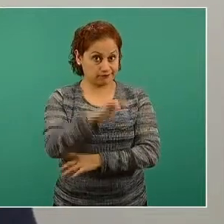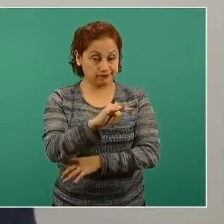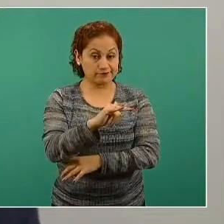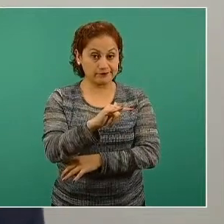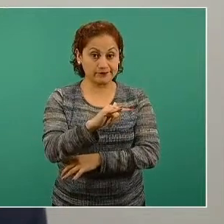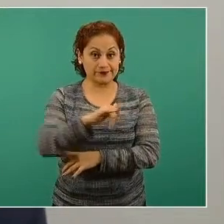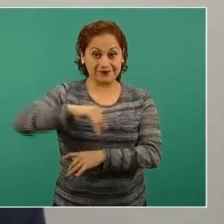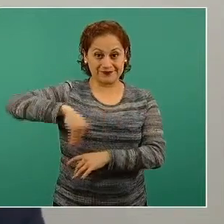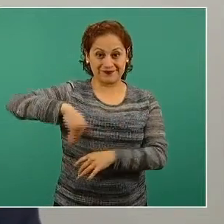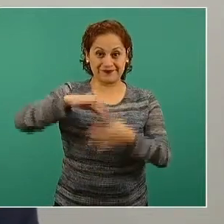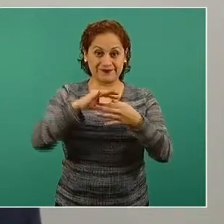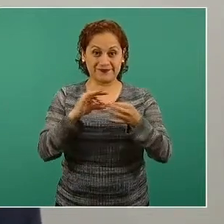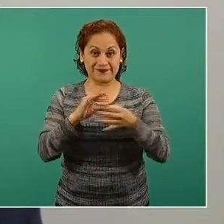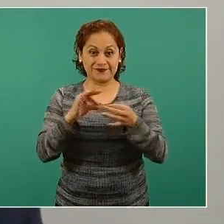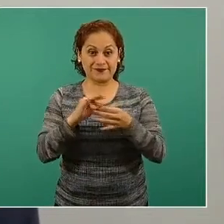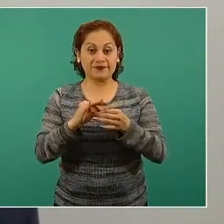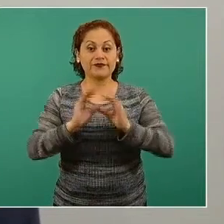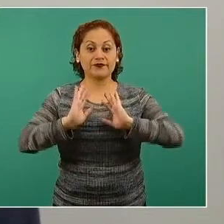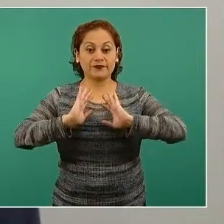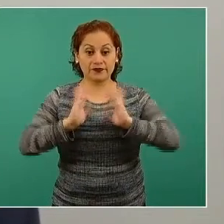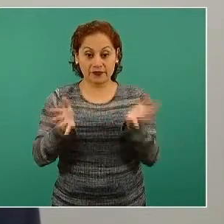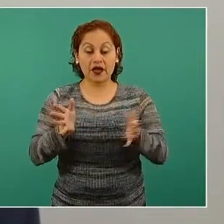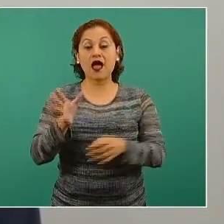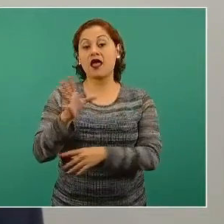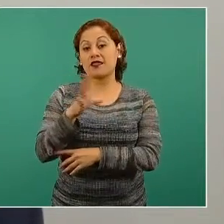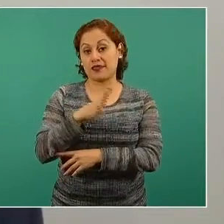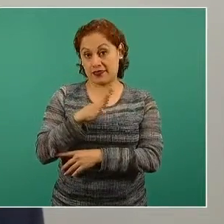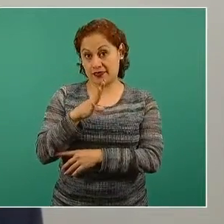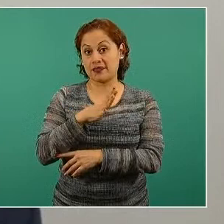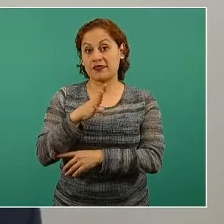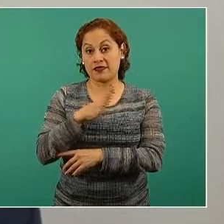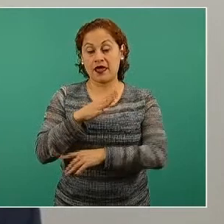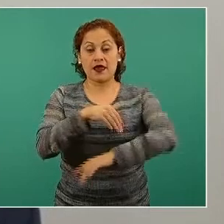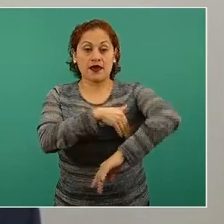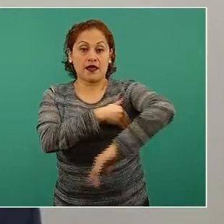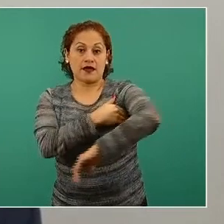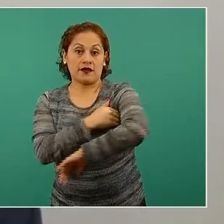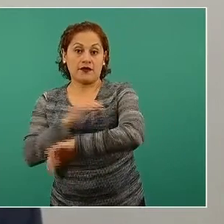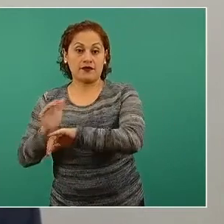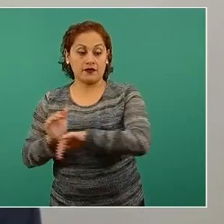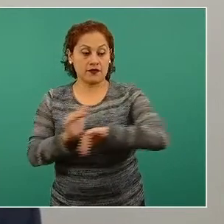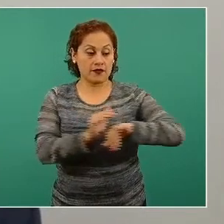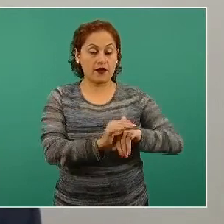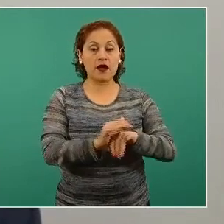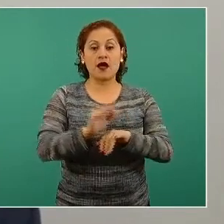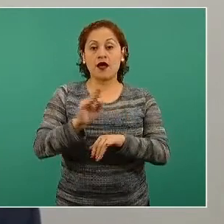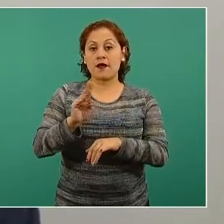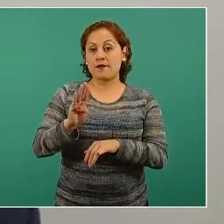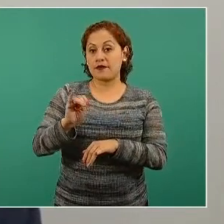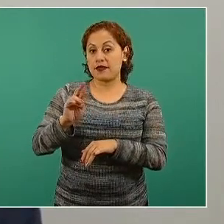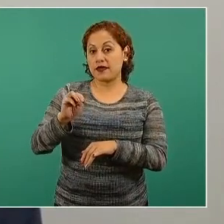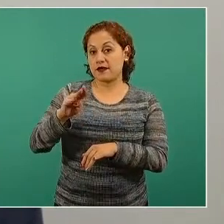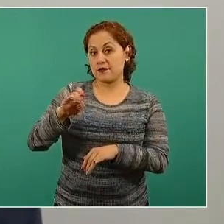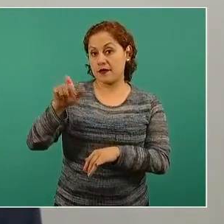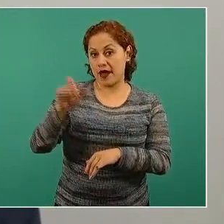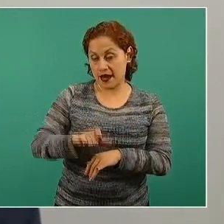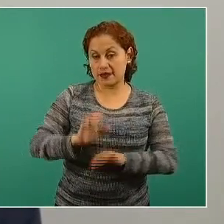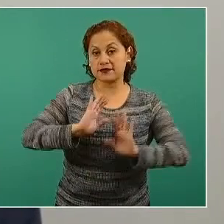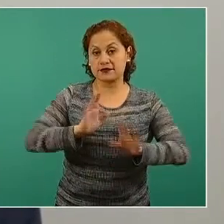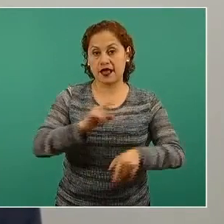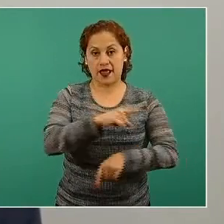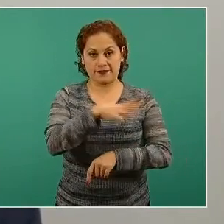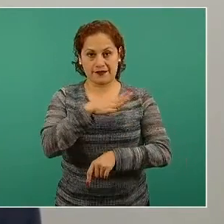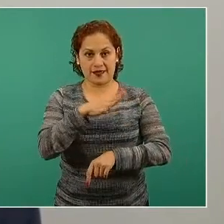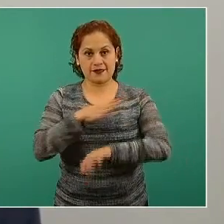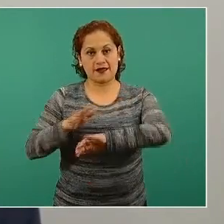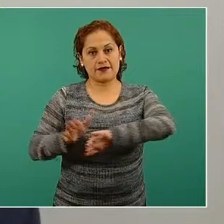está realizando ya, se está trabajando en los almacenes de Birmex, que es a donde se llevó esta vacuna, precisamente